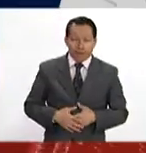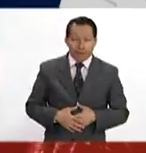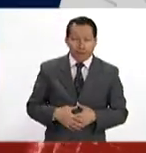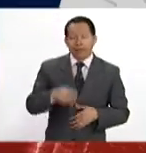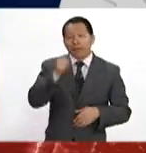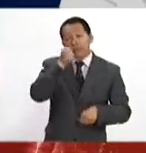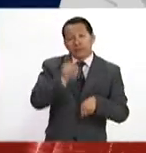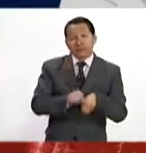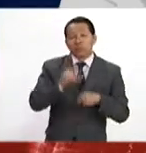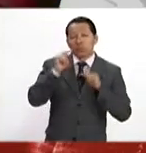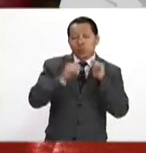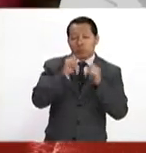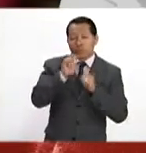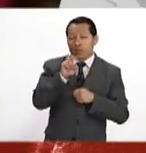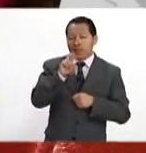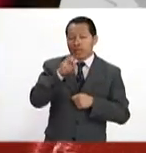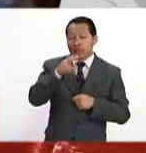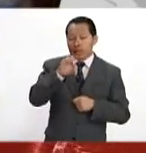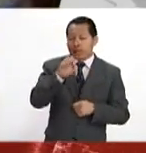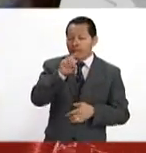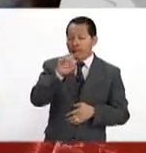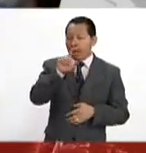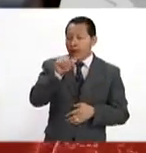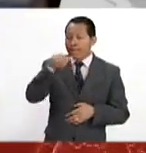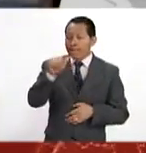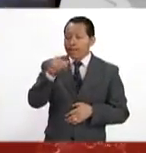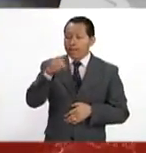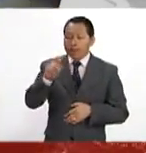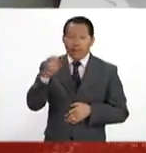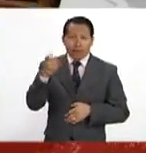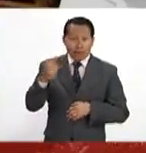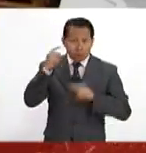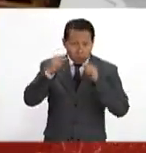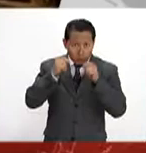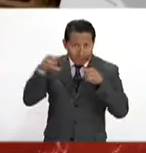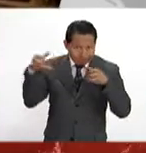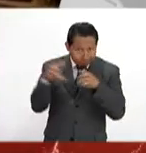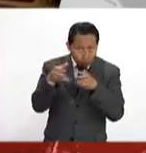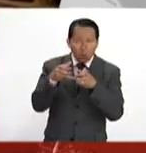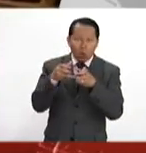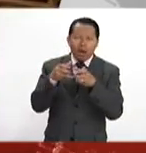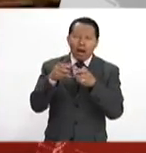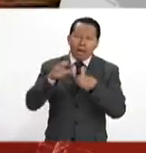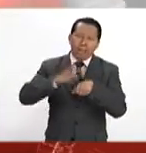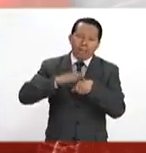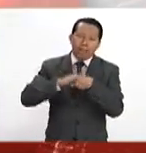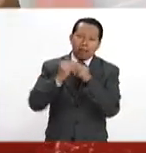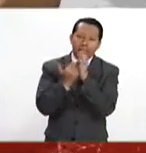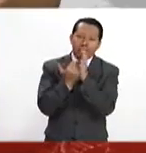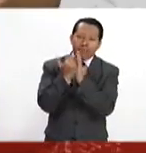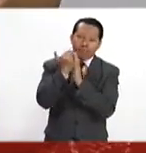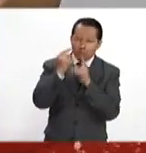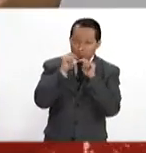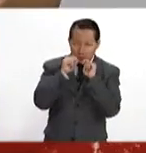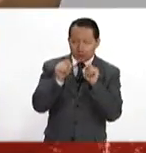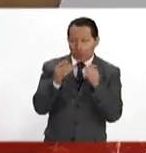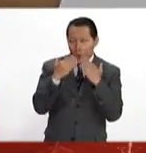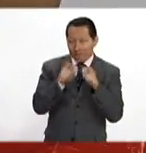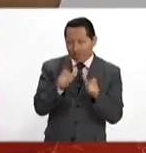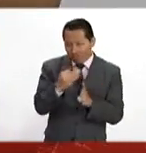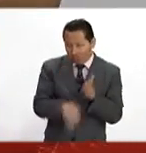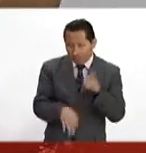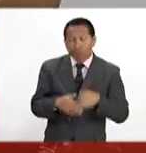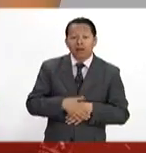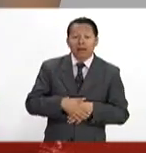El secretario de Turismo, Enrique de la Madrid, asegura que este sector crece a pesar de la inseguridad. Crece la tensión